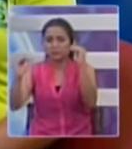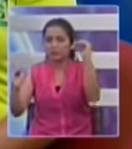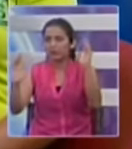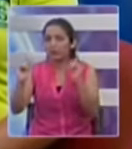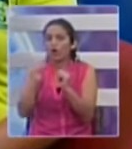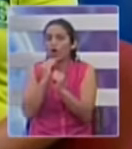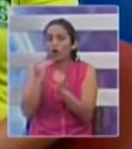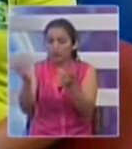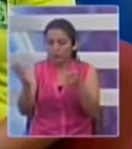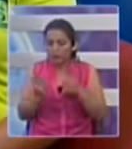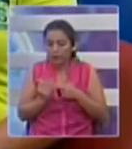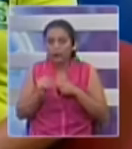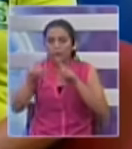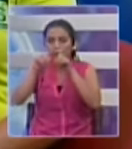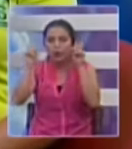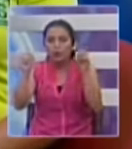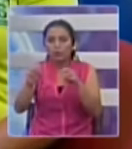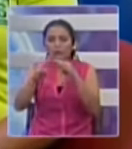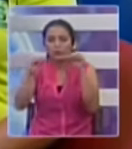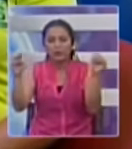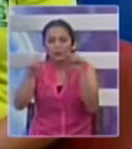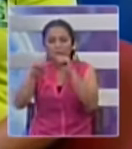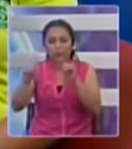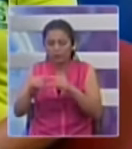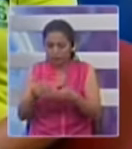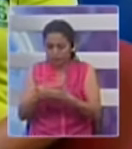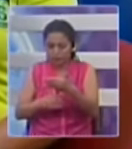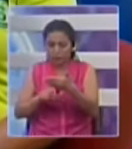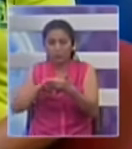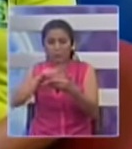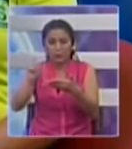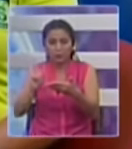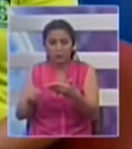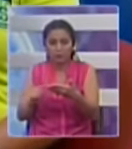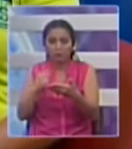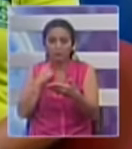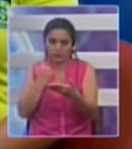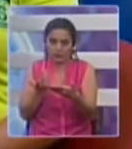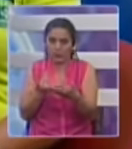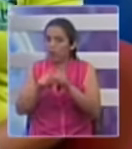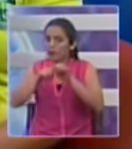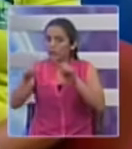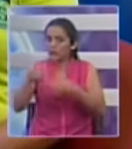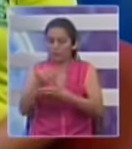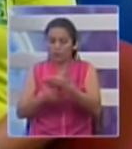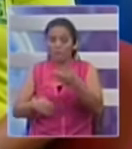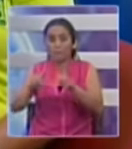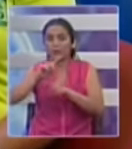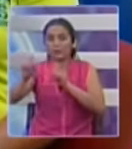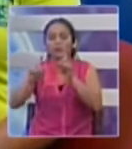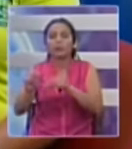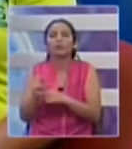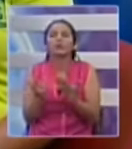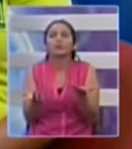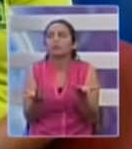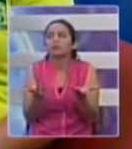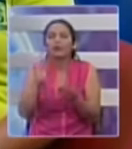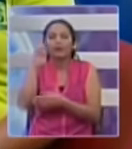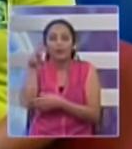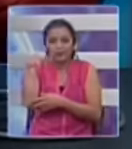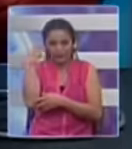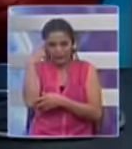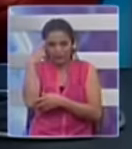universidad. Es un examen de razonamiento. ¿Qué es lo que Lenín Moreno está proponiendo? Primero, que haya un curso como el que usted y